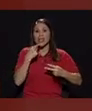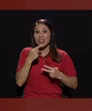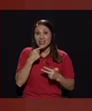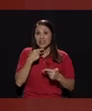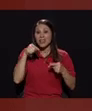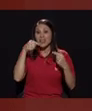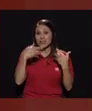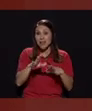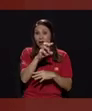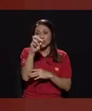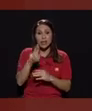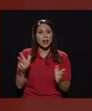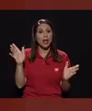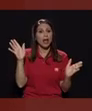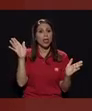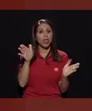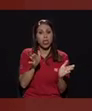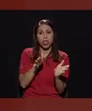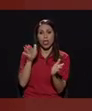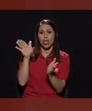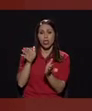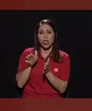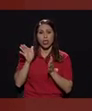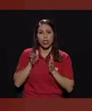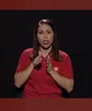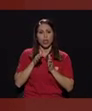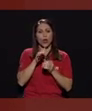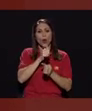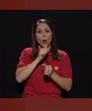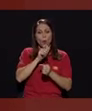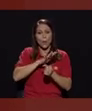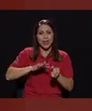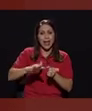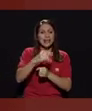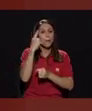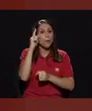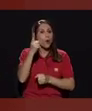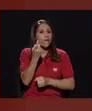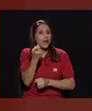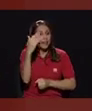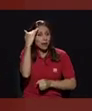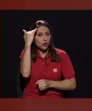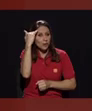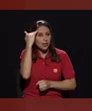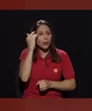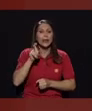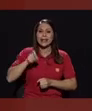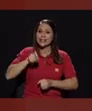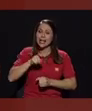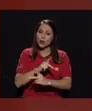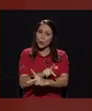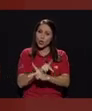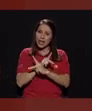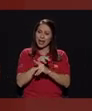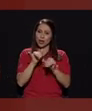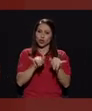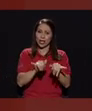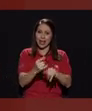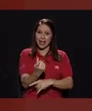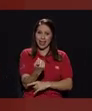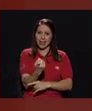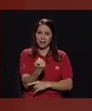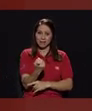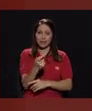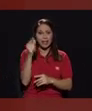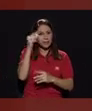cantidades de humedales precisamente por desconocimiento o por mal manejo, y que urge proteger los que quedan, sobre todo por